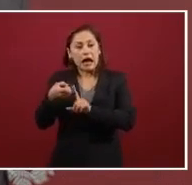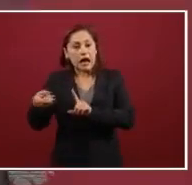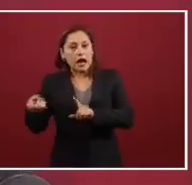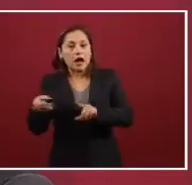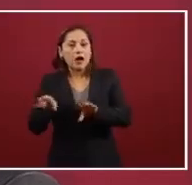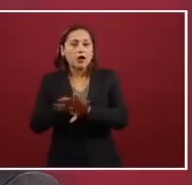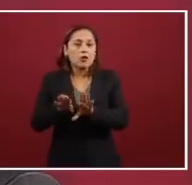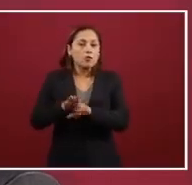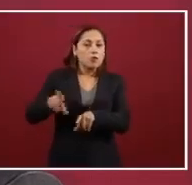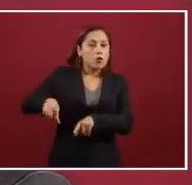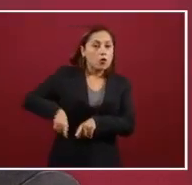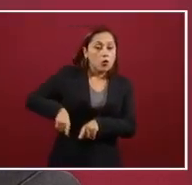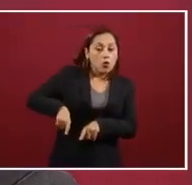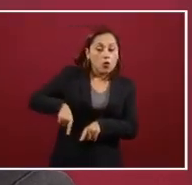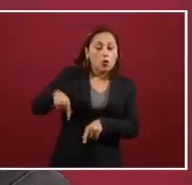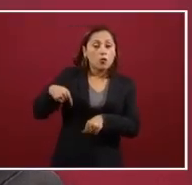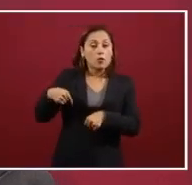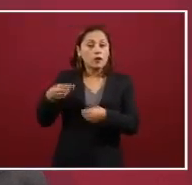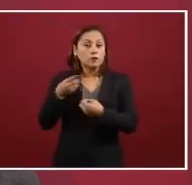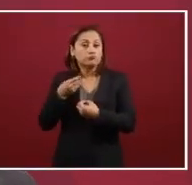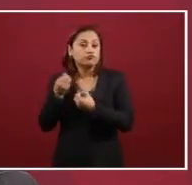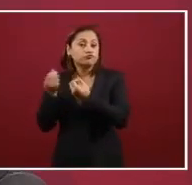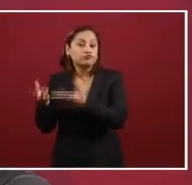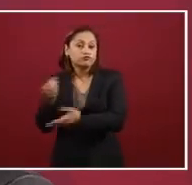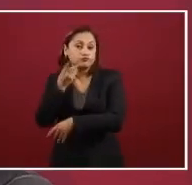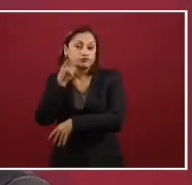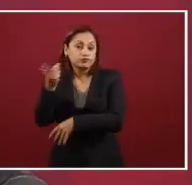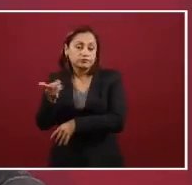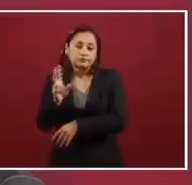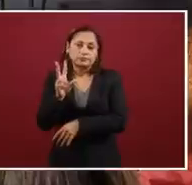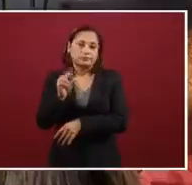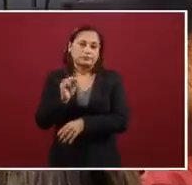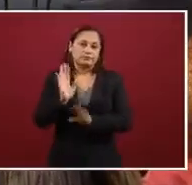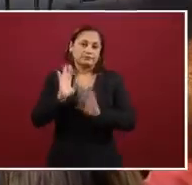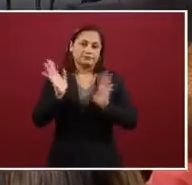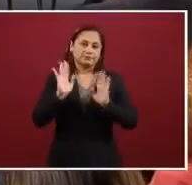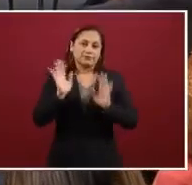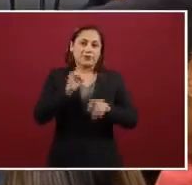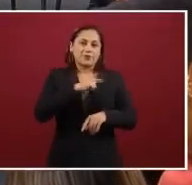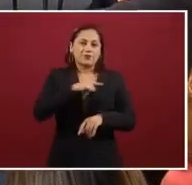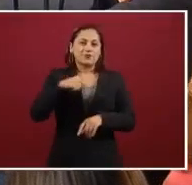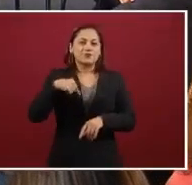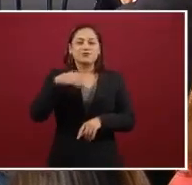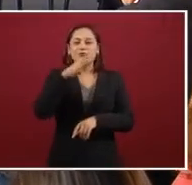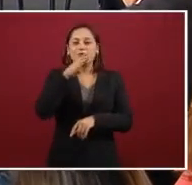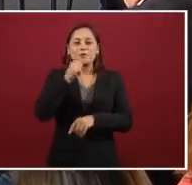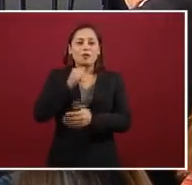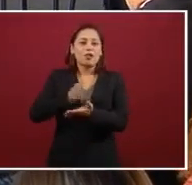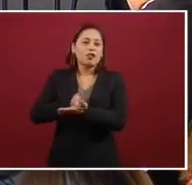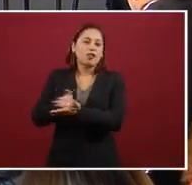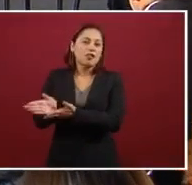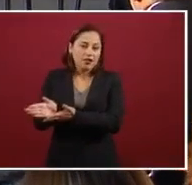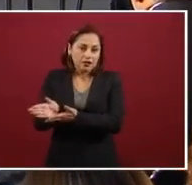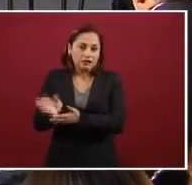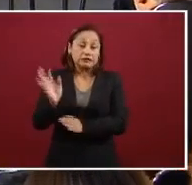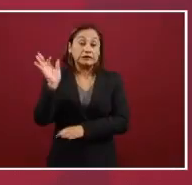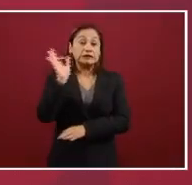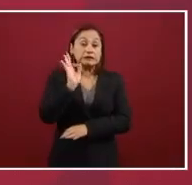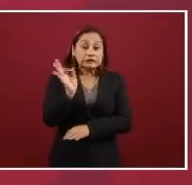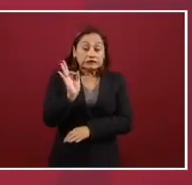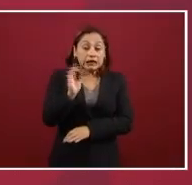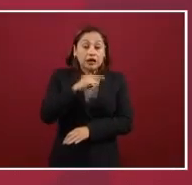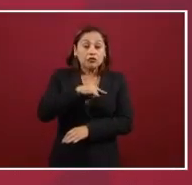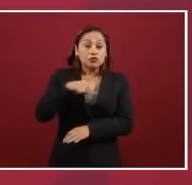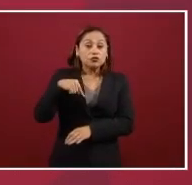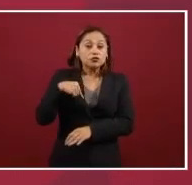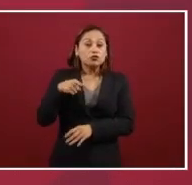su gobierno, o qué leyes deben cambiar, porque si el día que hagamos eso, pues estaríamos ya igual que otros compañeros que a eso